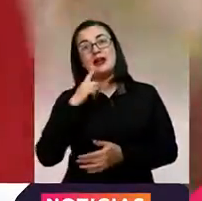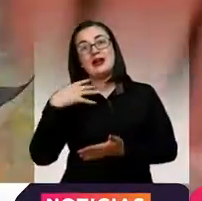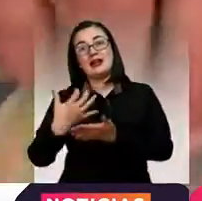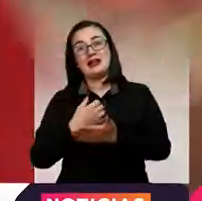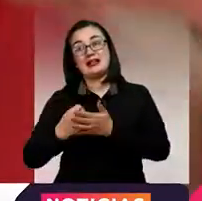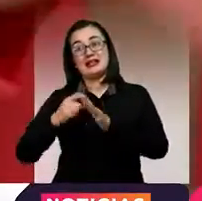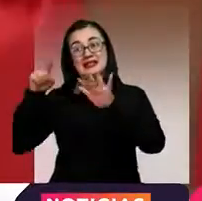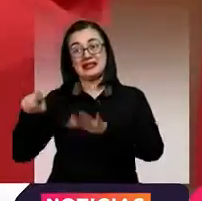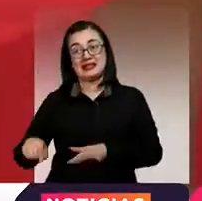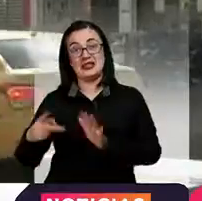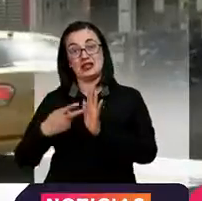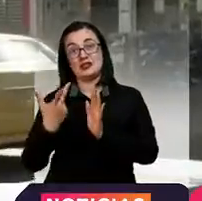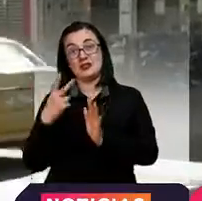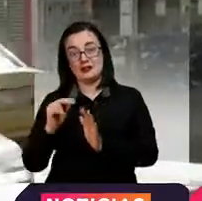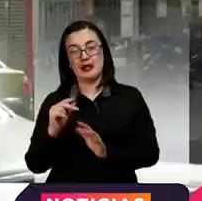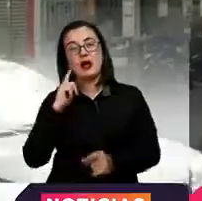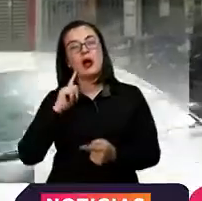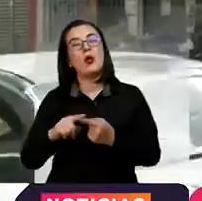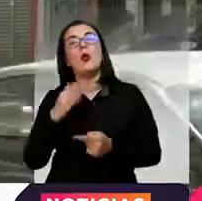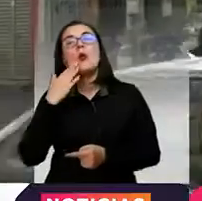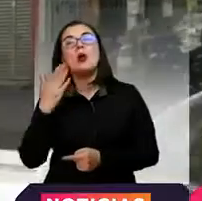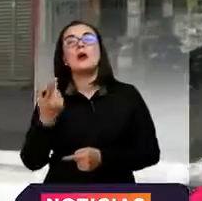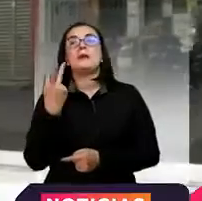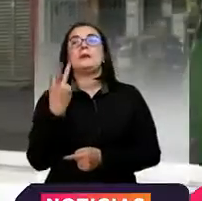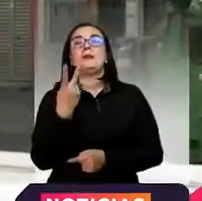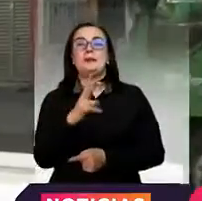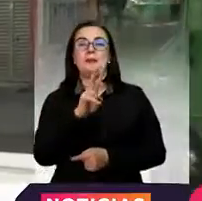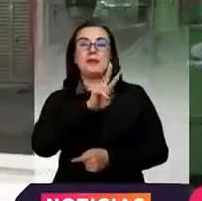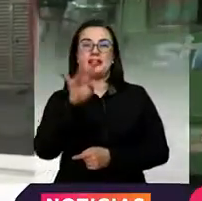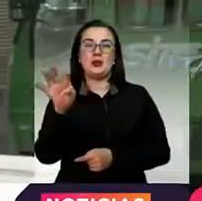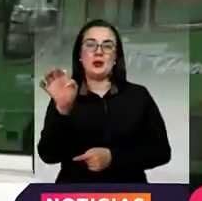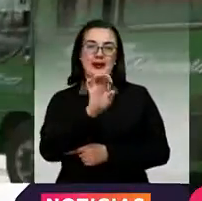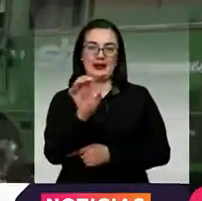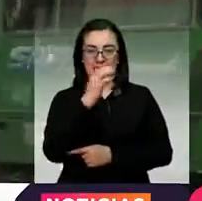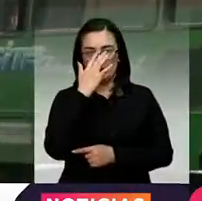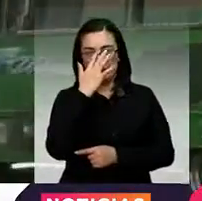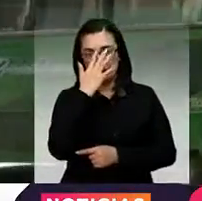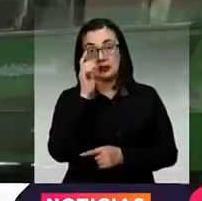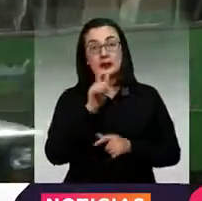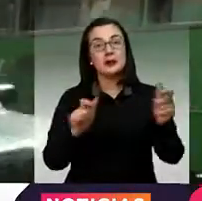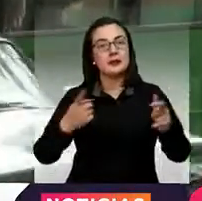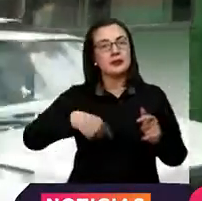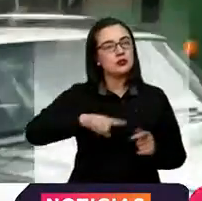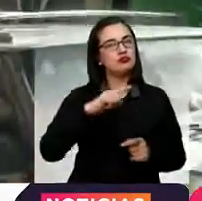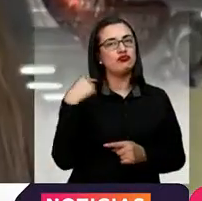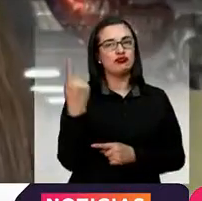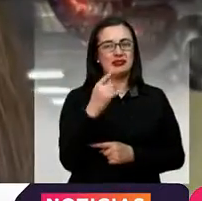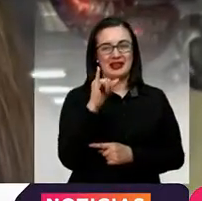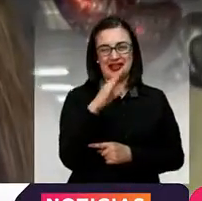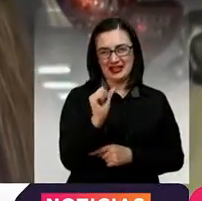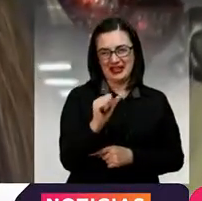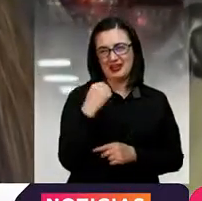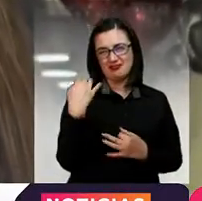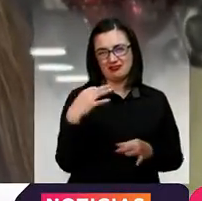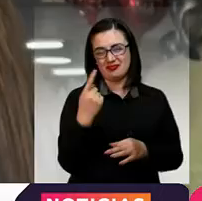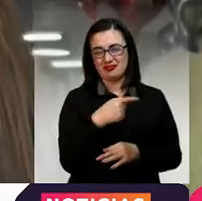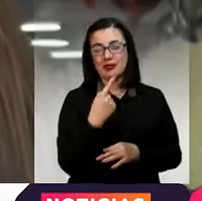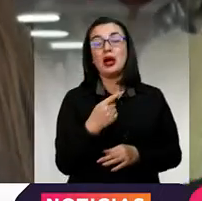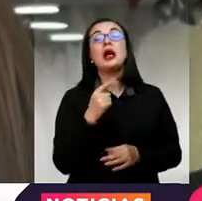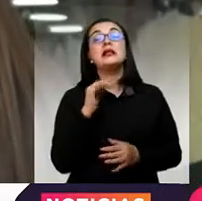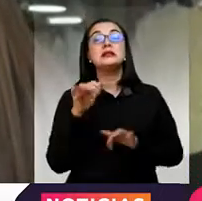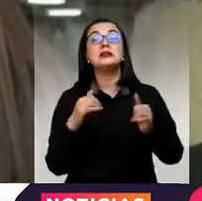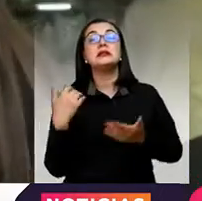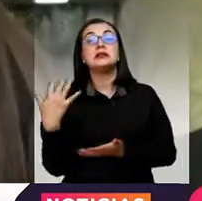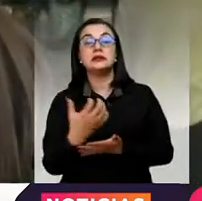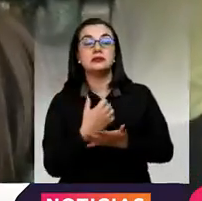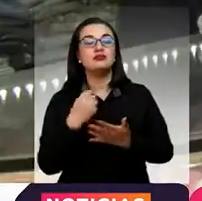bimestre de 2020 para el próximo 29 de enero. Para el régimen común de ICA, la Secretaría de Hacienda espera un